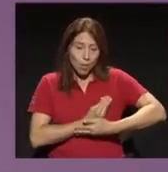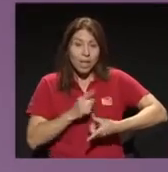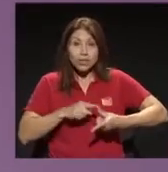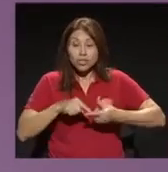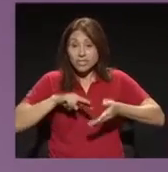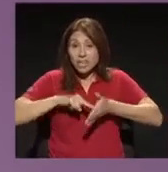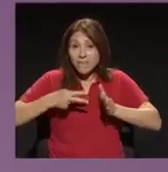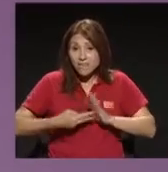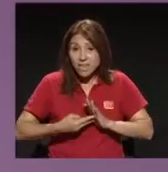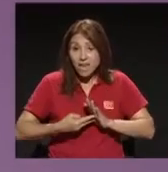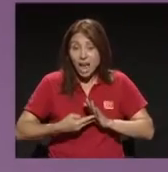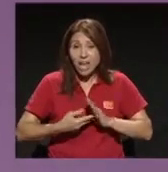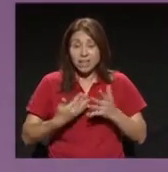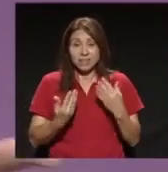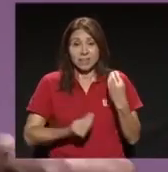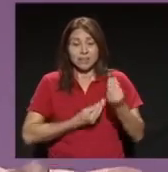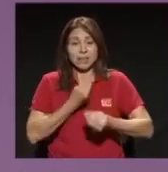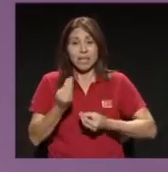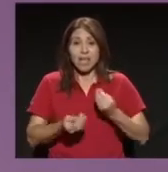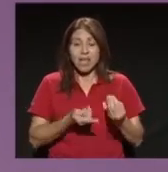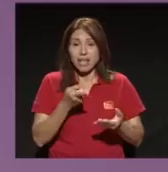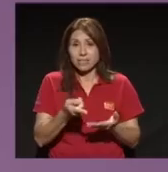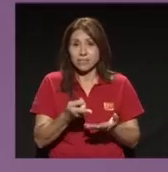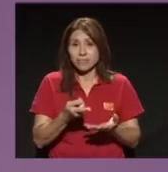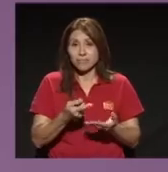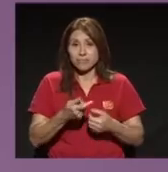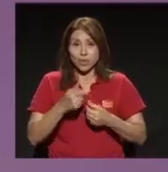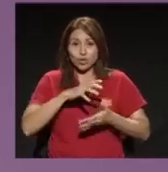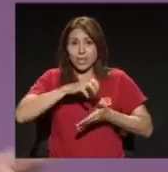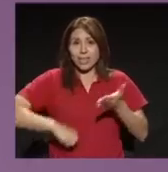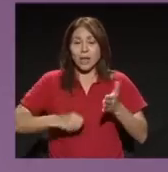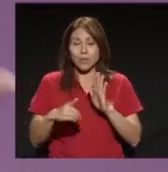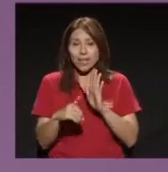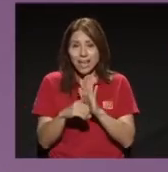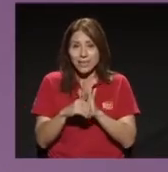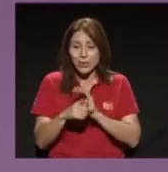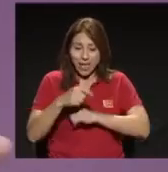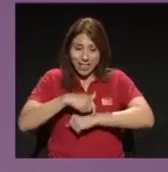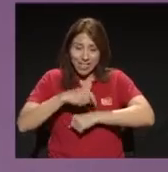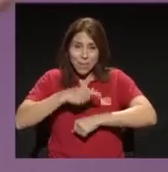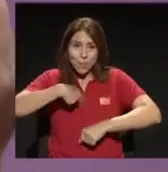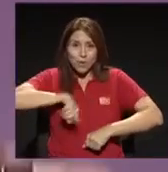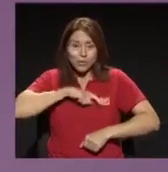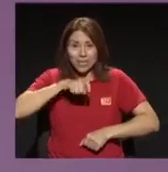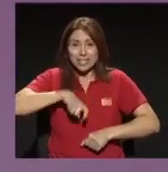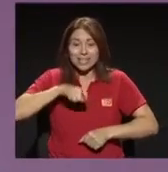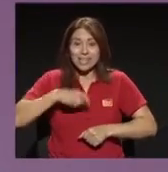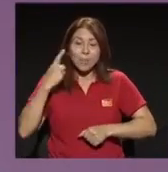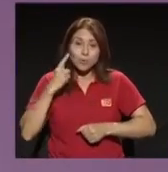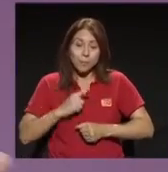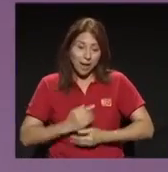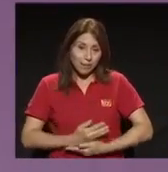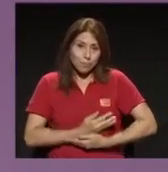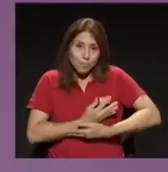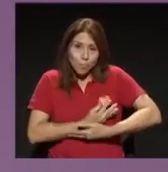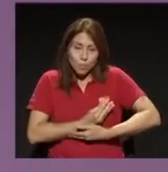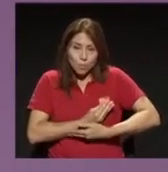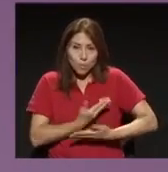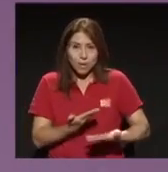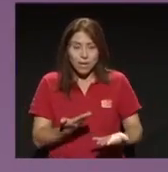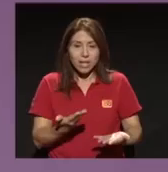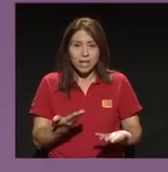para nosotros que es el tiempo que generalmente las madres necesitamos para hacer la extracción de leche para poder mantener la lactancia